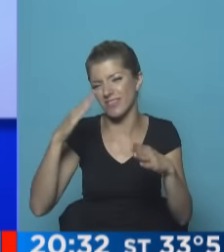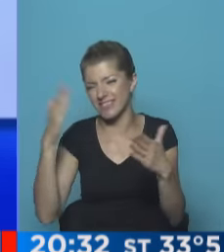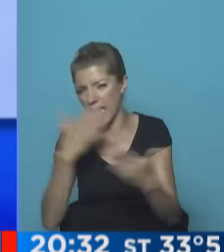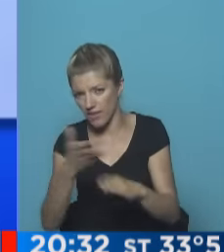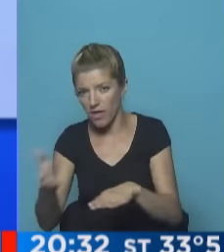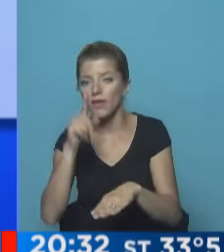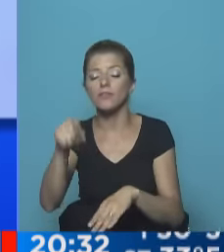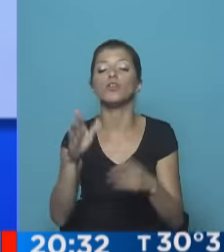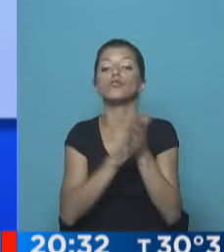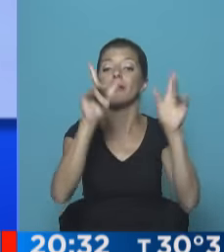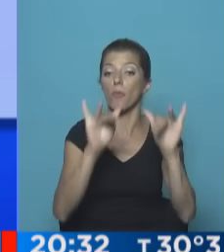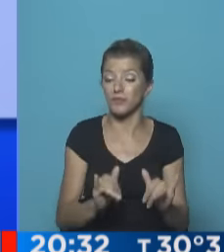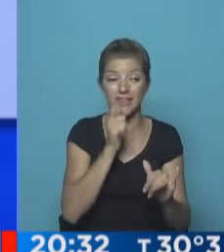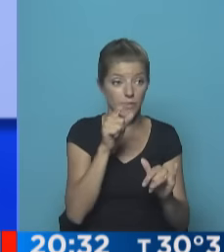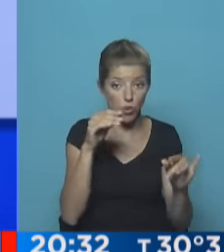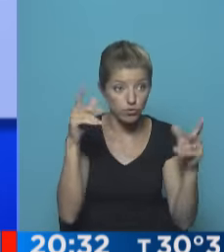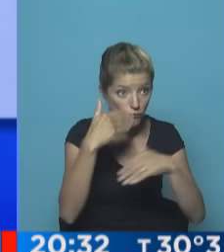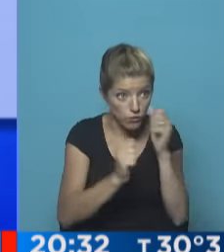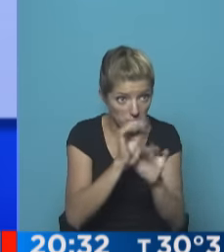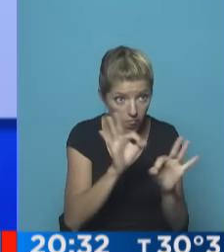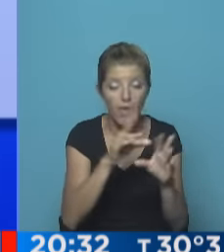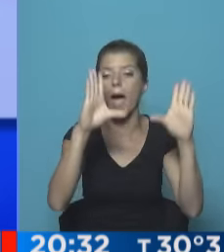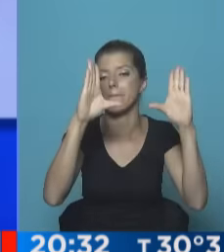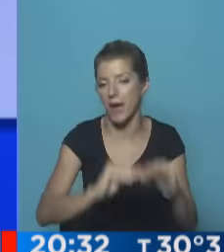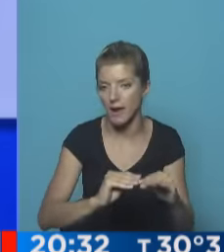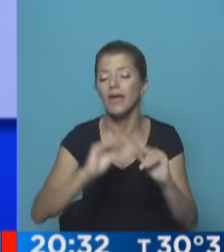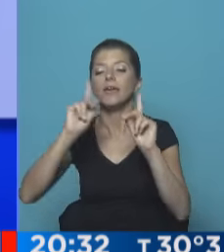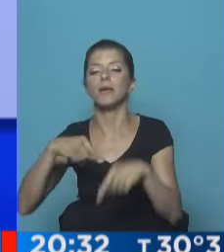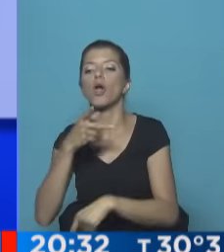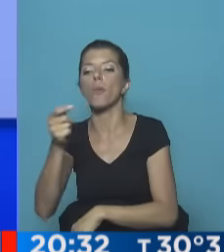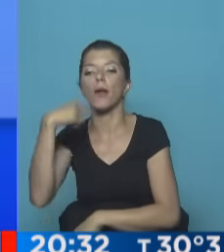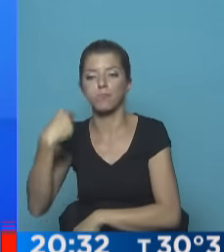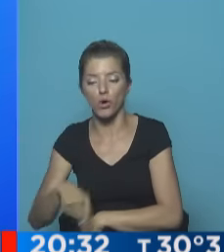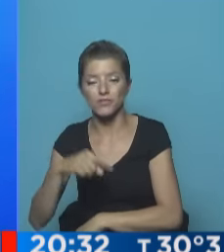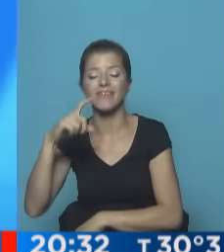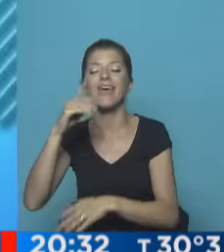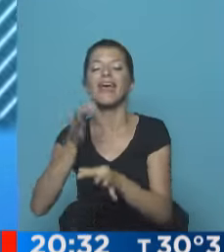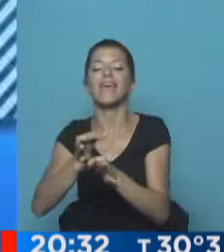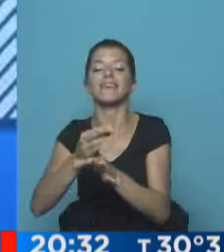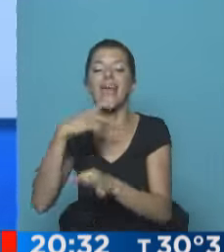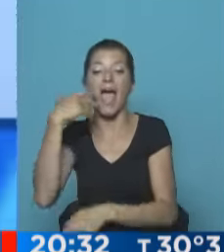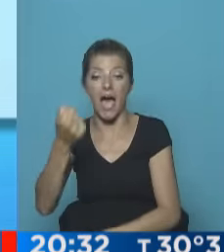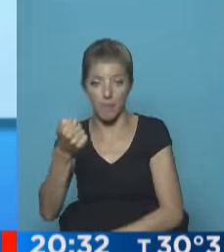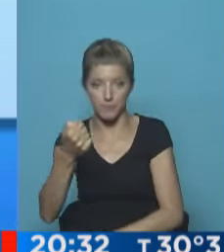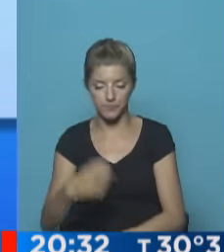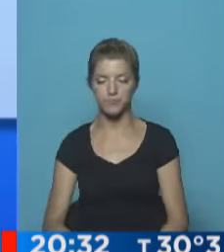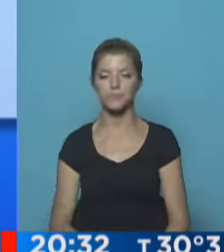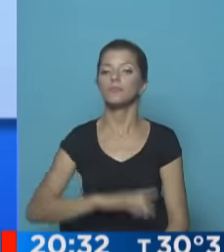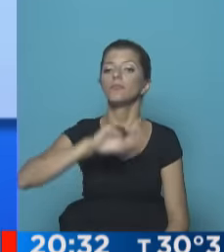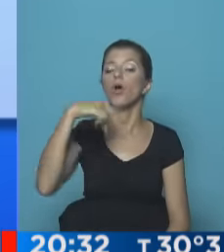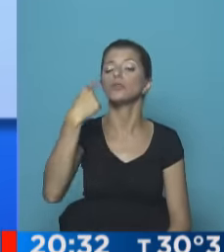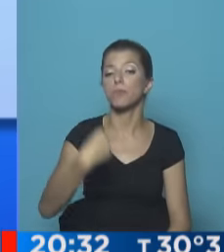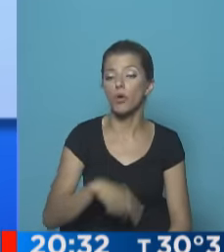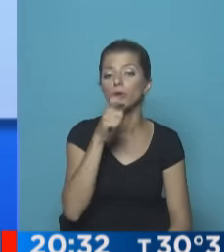computadoras, apagarlas si no se va a utilizar y comprar siempre electrodomésticos clase A. También otra de las recomendaciones tiene que ver